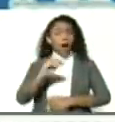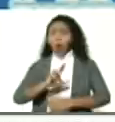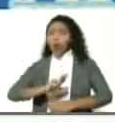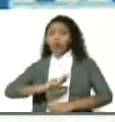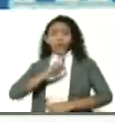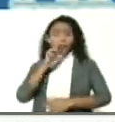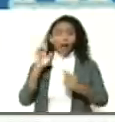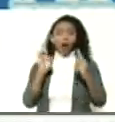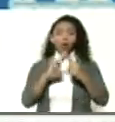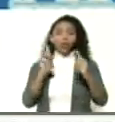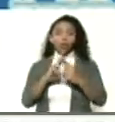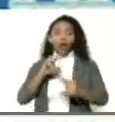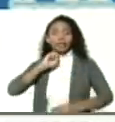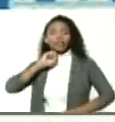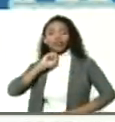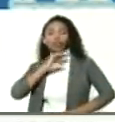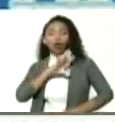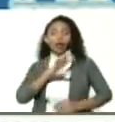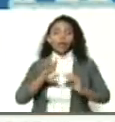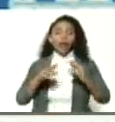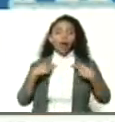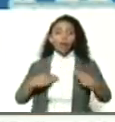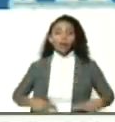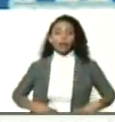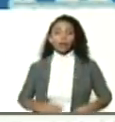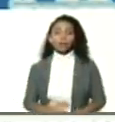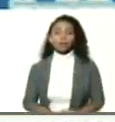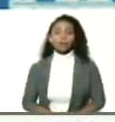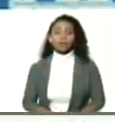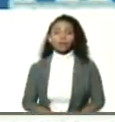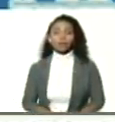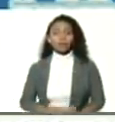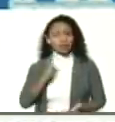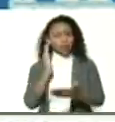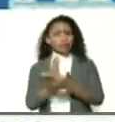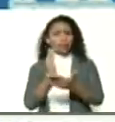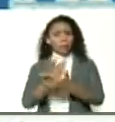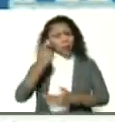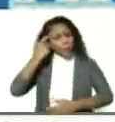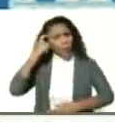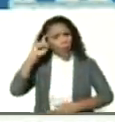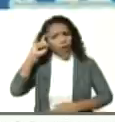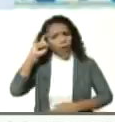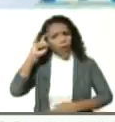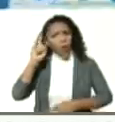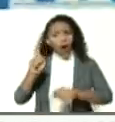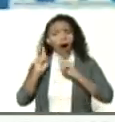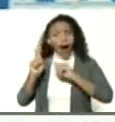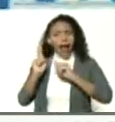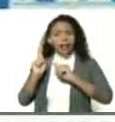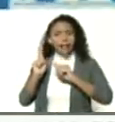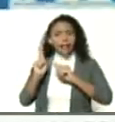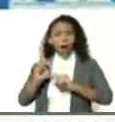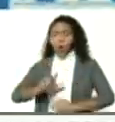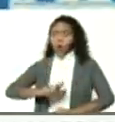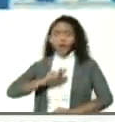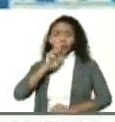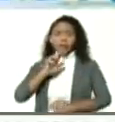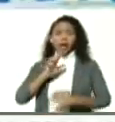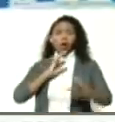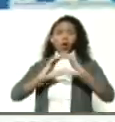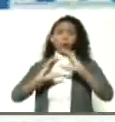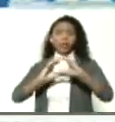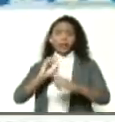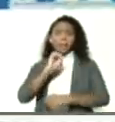que ha conocido la historia de la humanidad. Siempre recordamos esta infausta y terrible comunicación